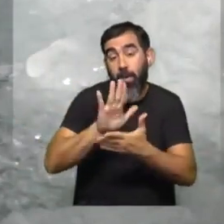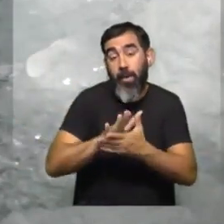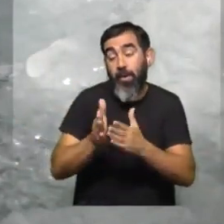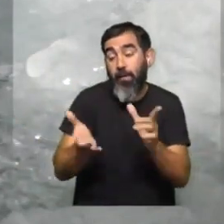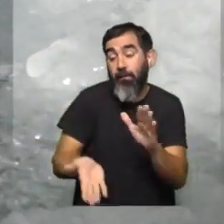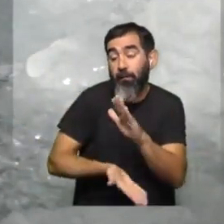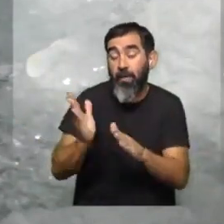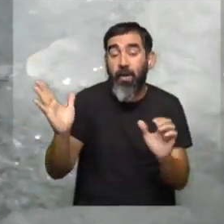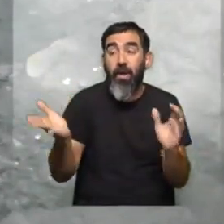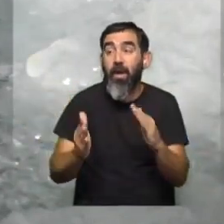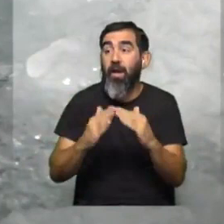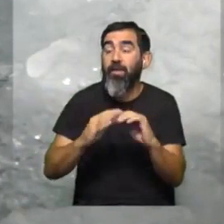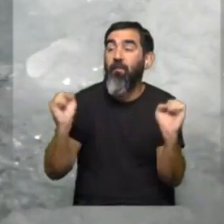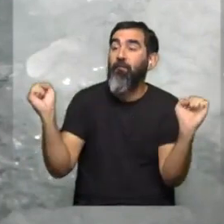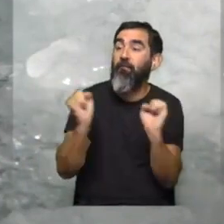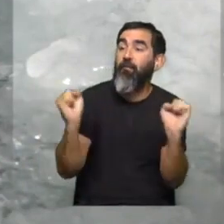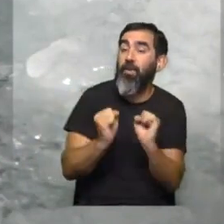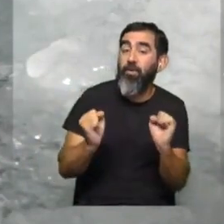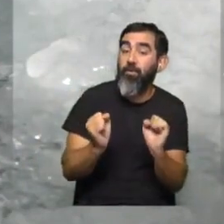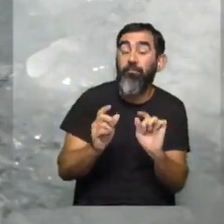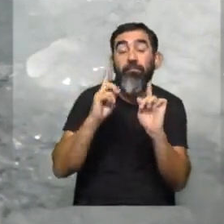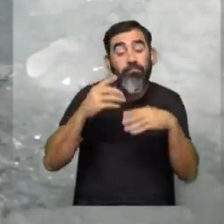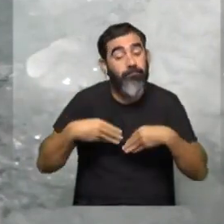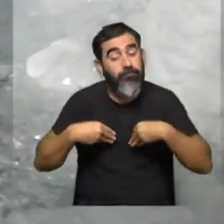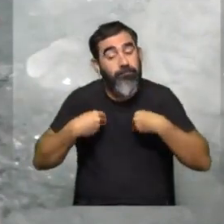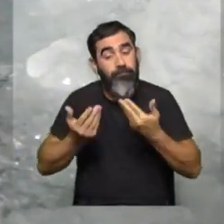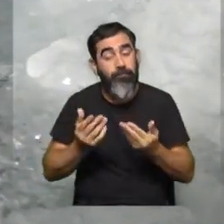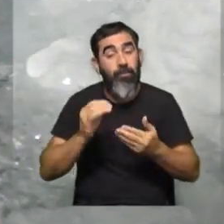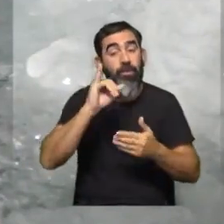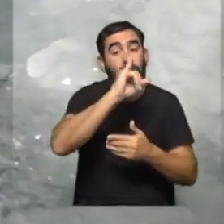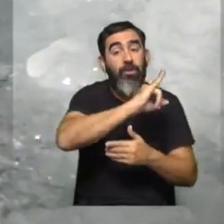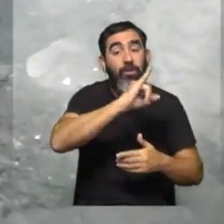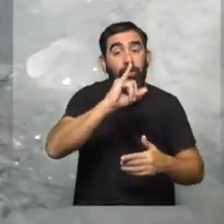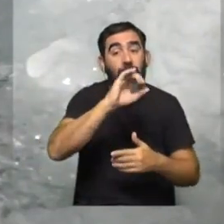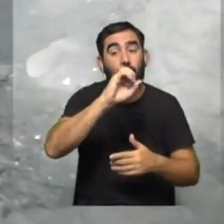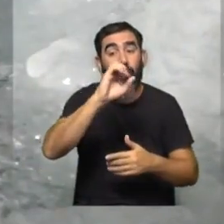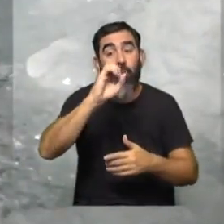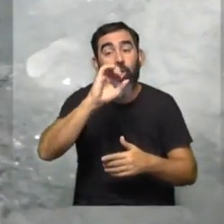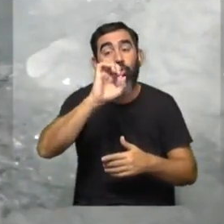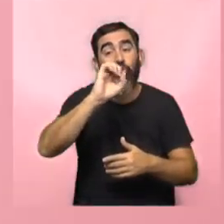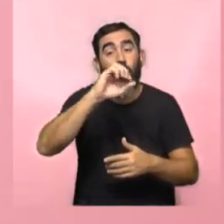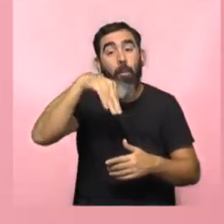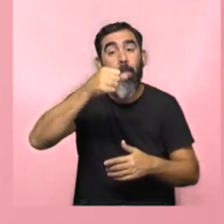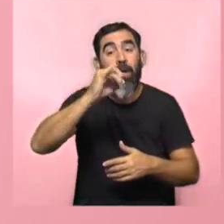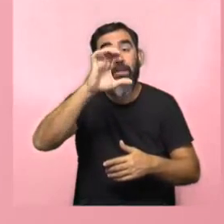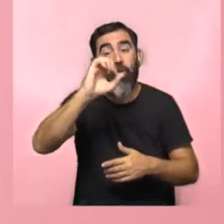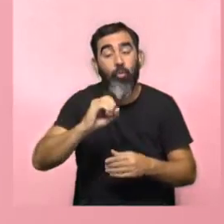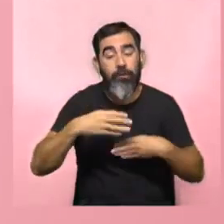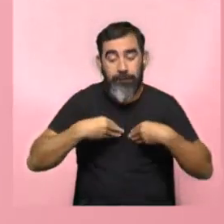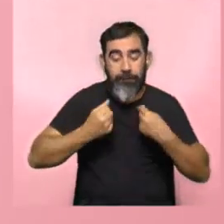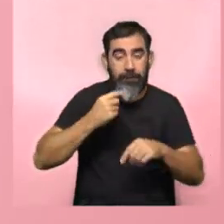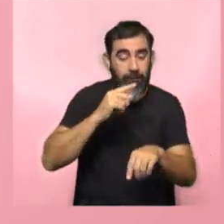casa estaba frío y eso es parte de los sentidos que se llaman somáticos, que tenemos sensores en